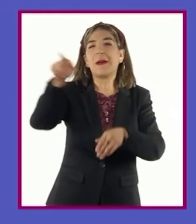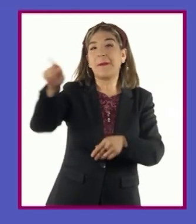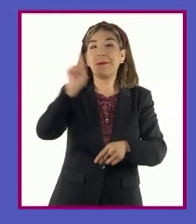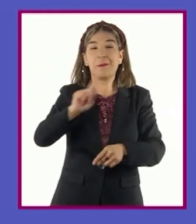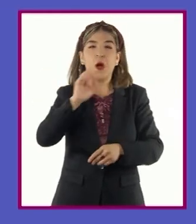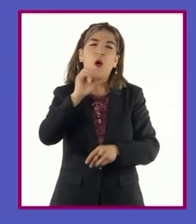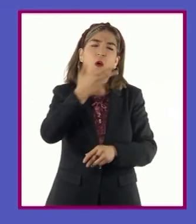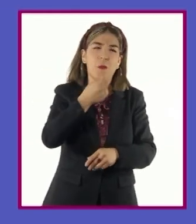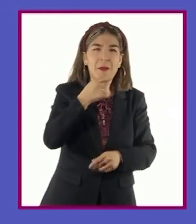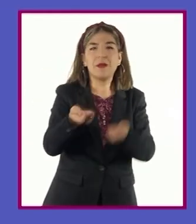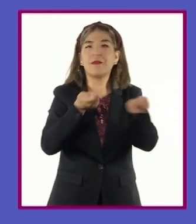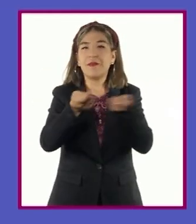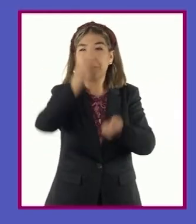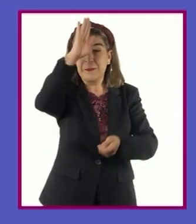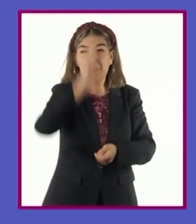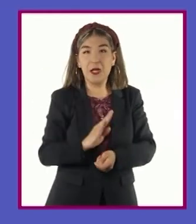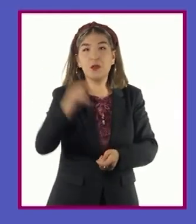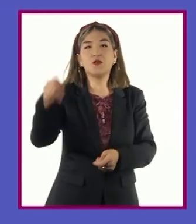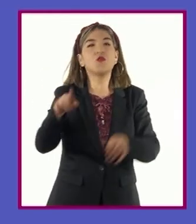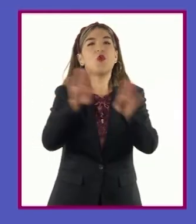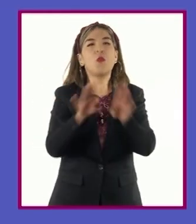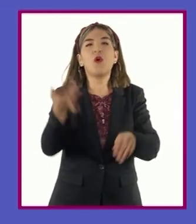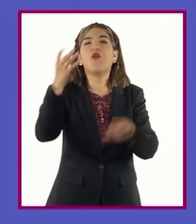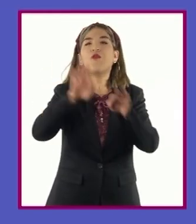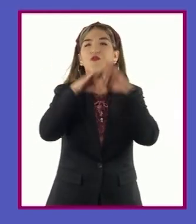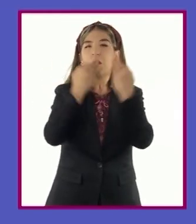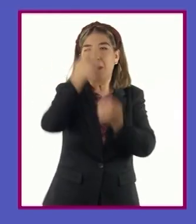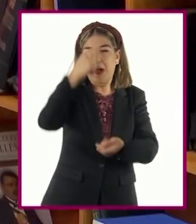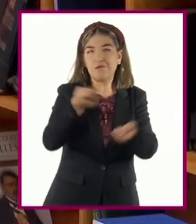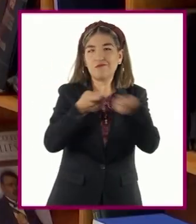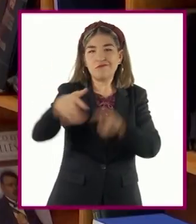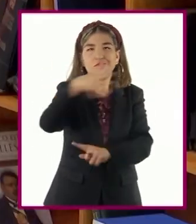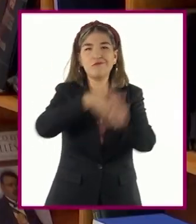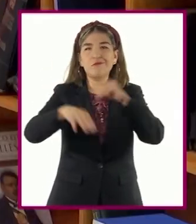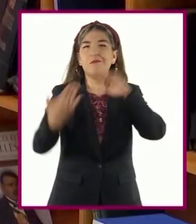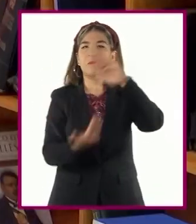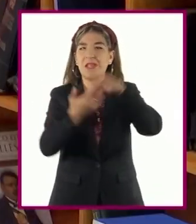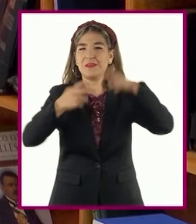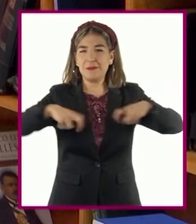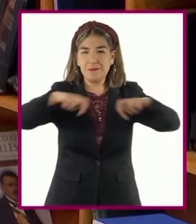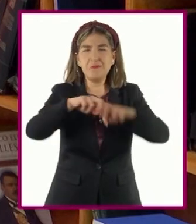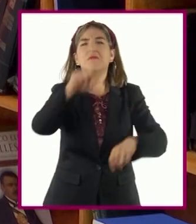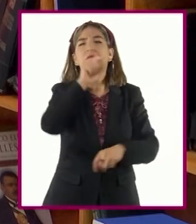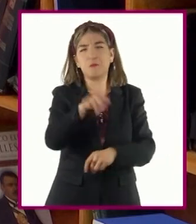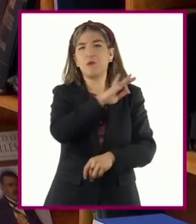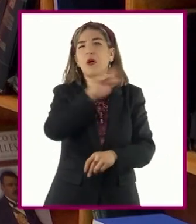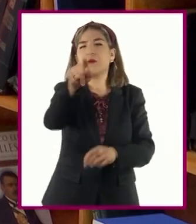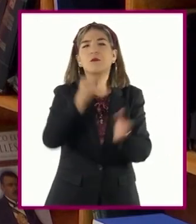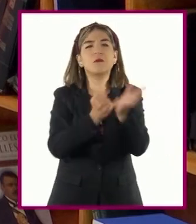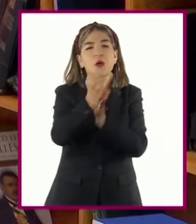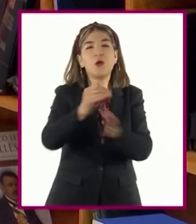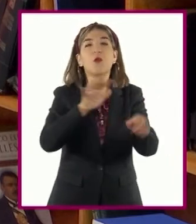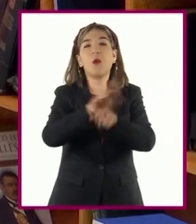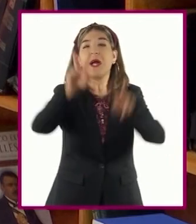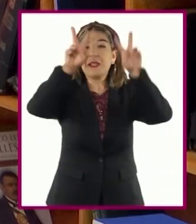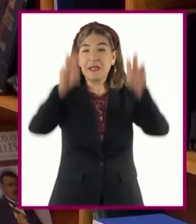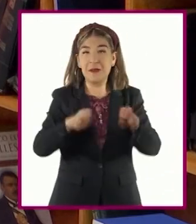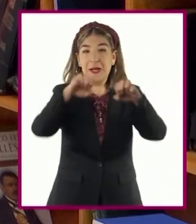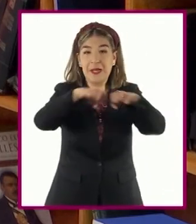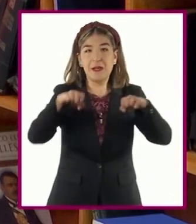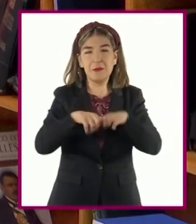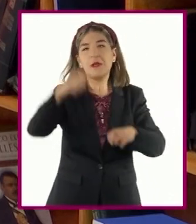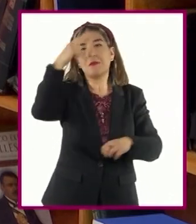figura en cuanto a su forma de conducir esta actividad. También pueden decidir un tema en equipo que les